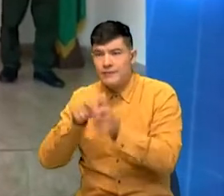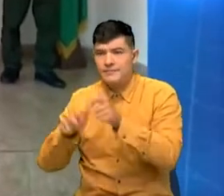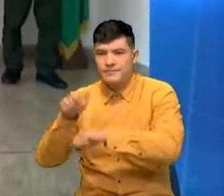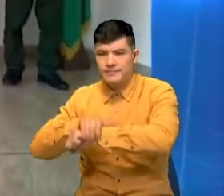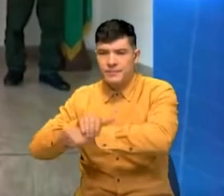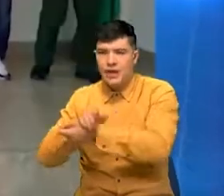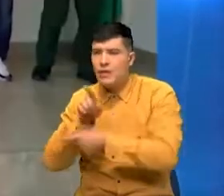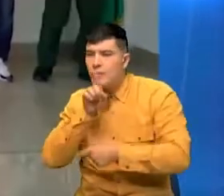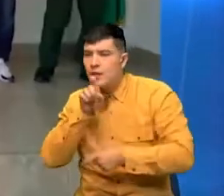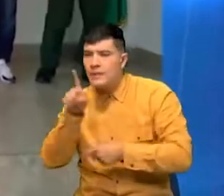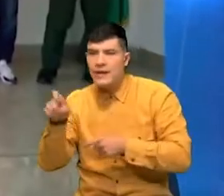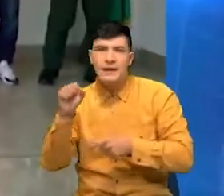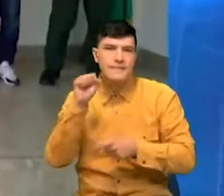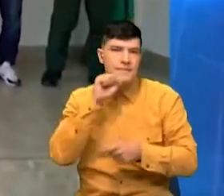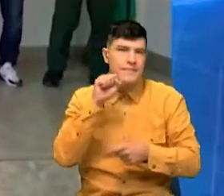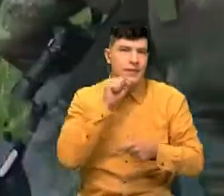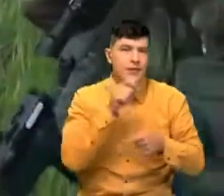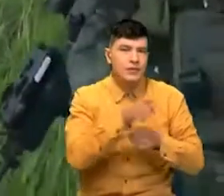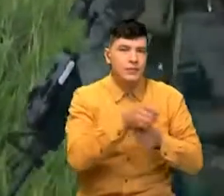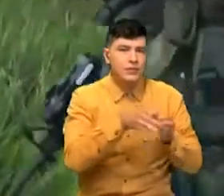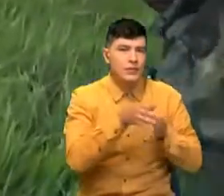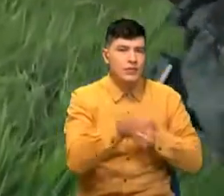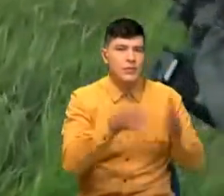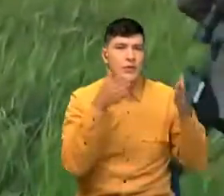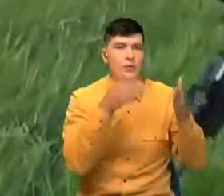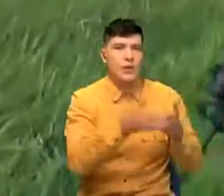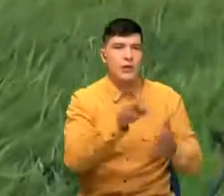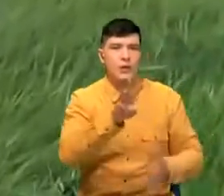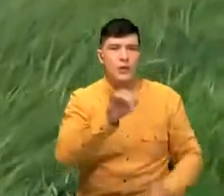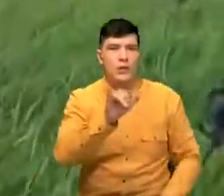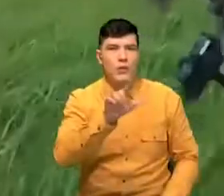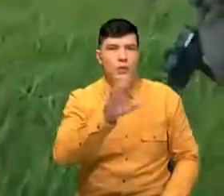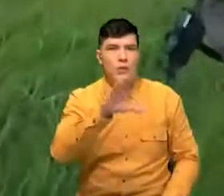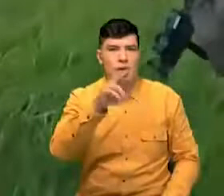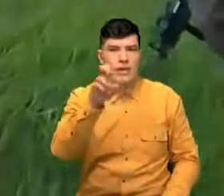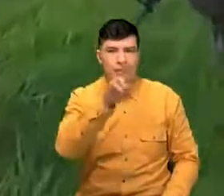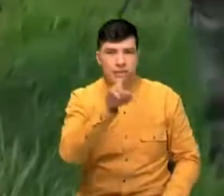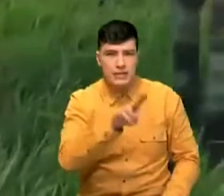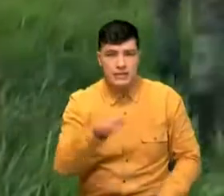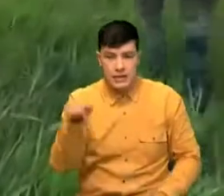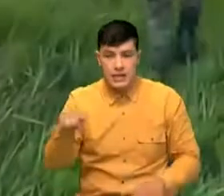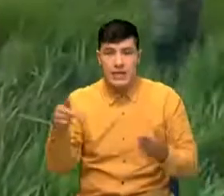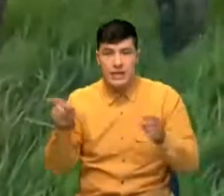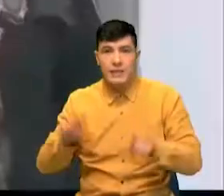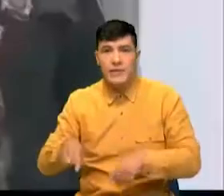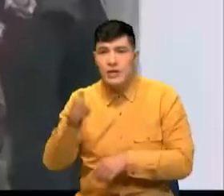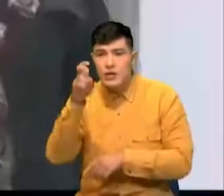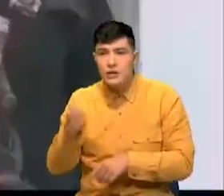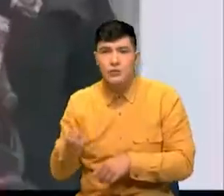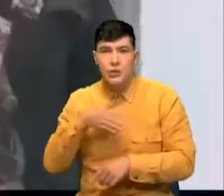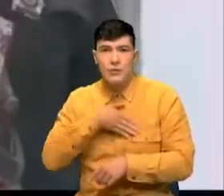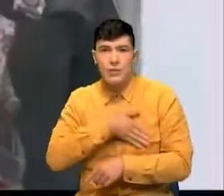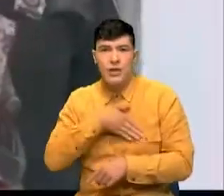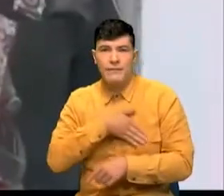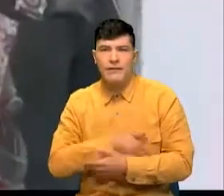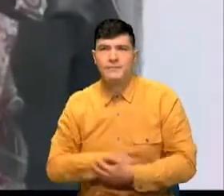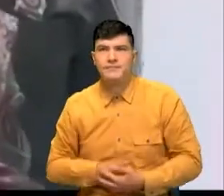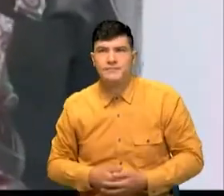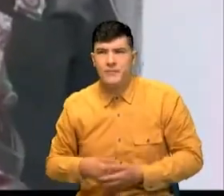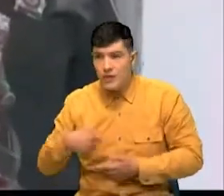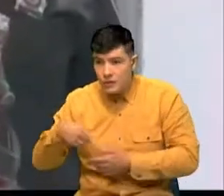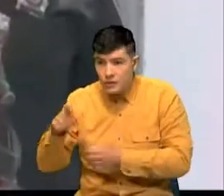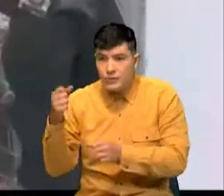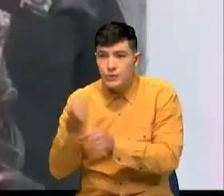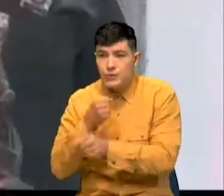Barranca Bermeja y Puerto Wilches en Santander, San Pablo y Cantagallo en el sur de Bolívar. Este trabajo beneficia